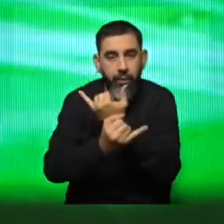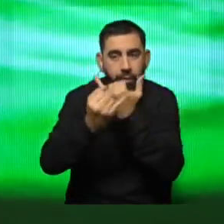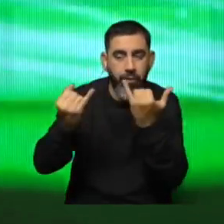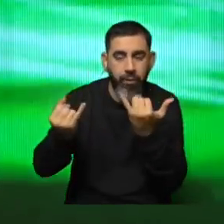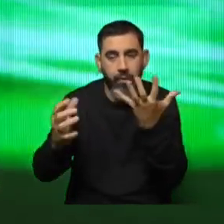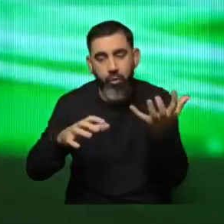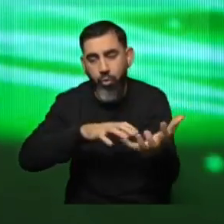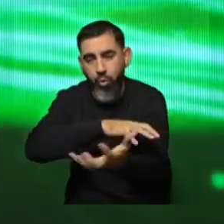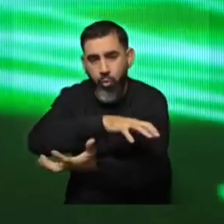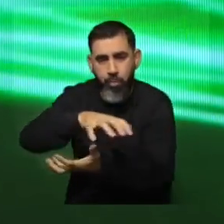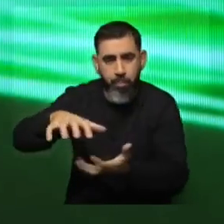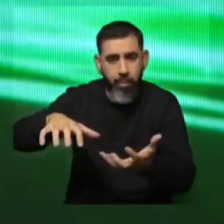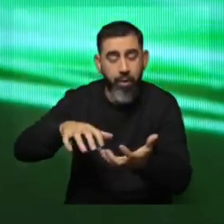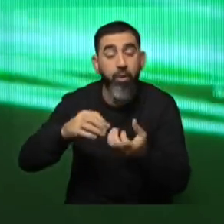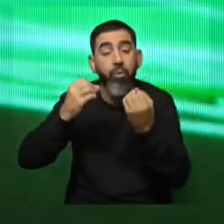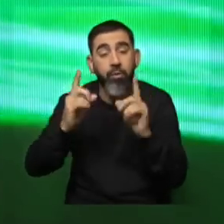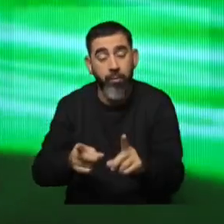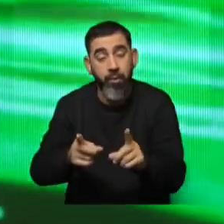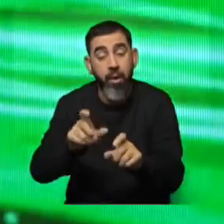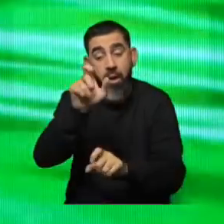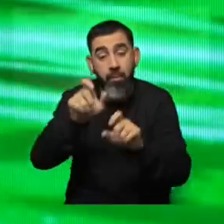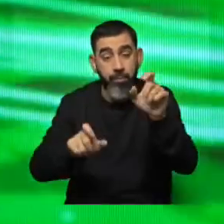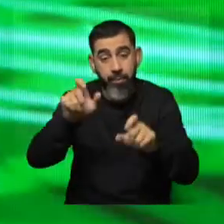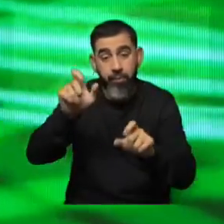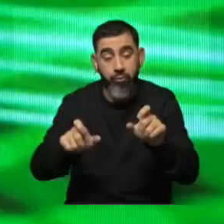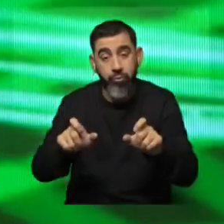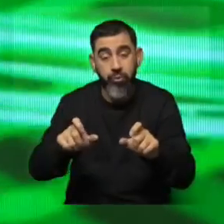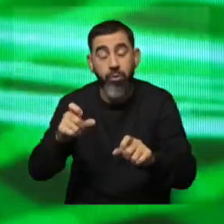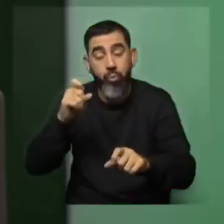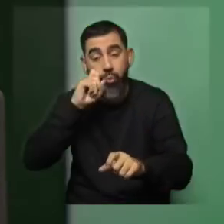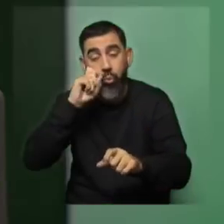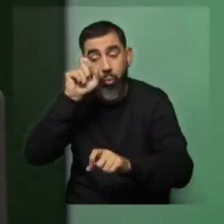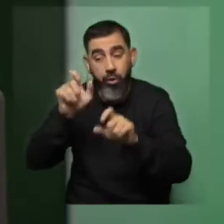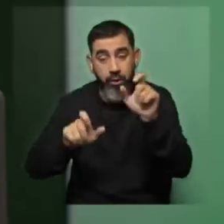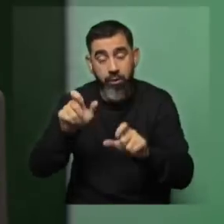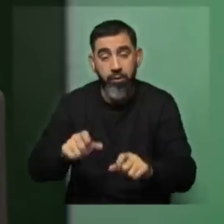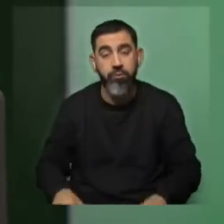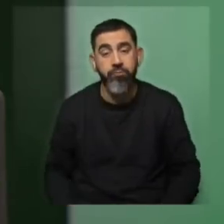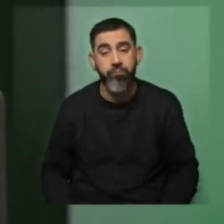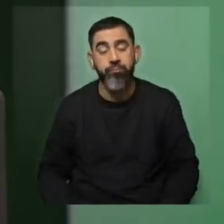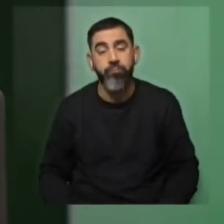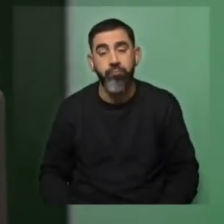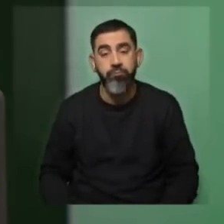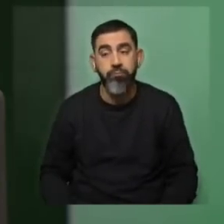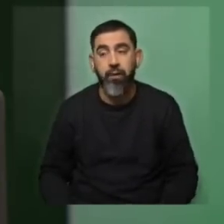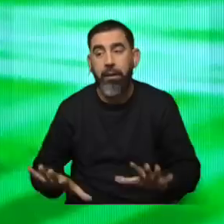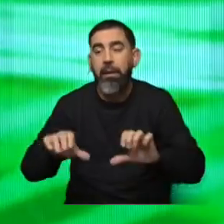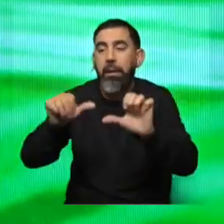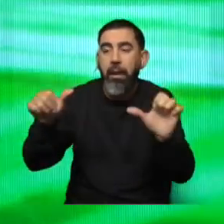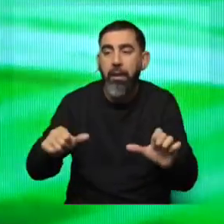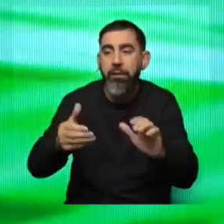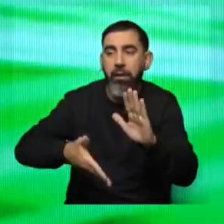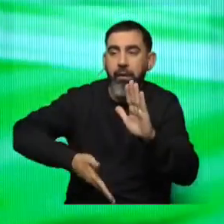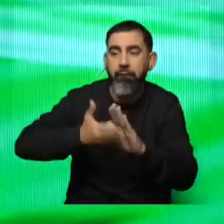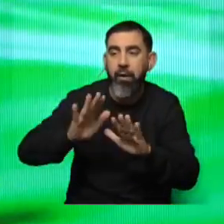complejidad sobre todo también para las para las personas no para los clientes los turistas que en algún momento bueno que hacemos no hacemos vamos